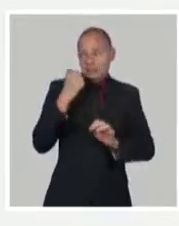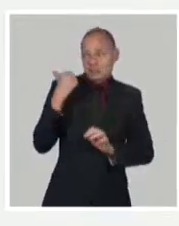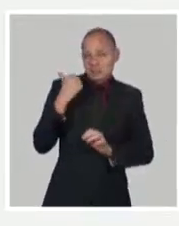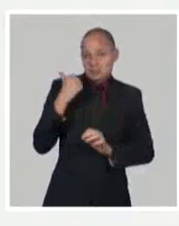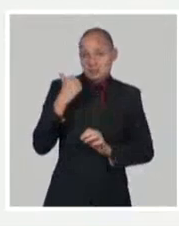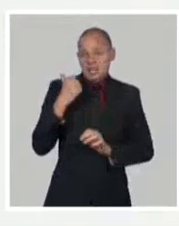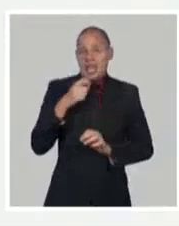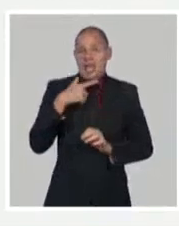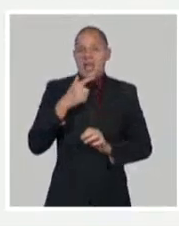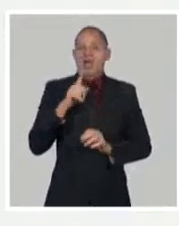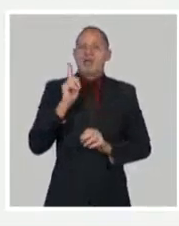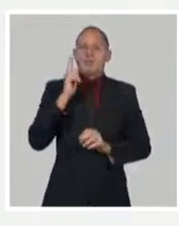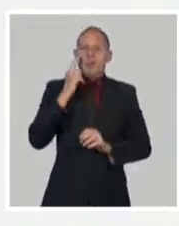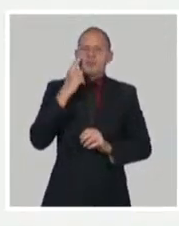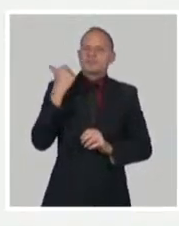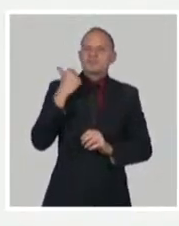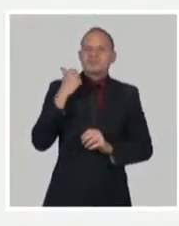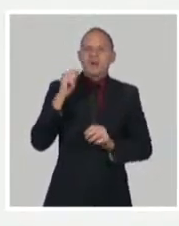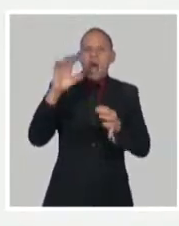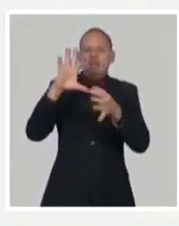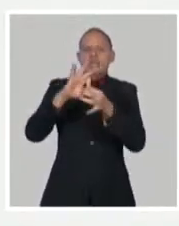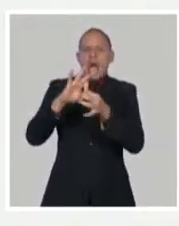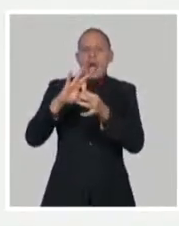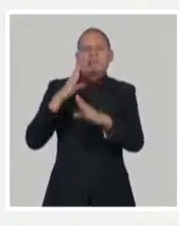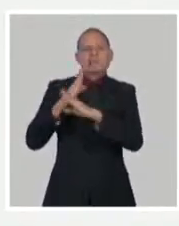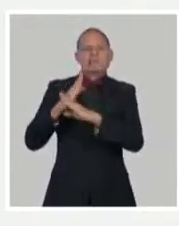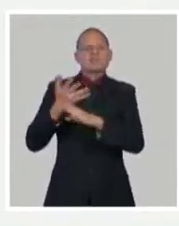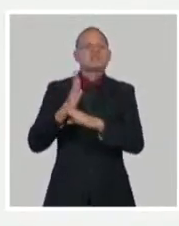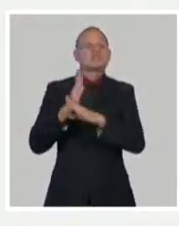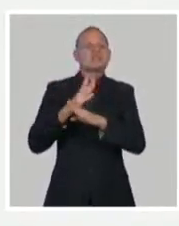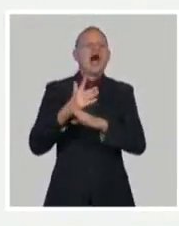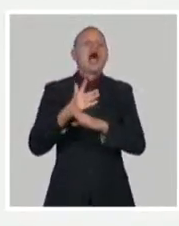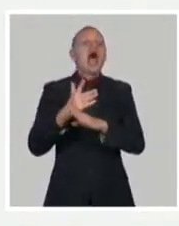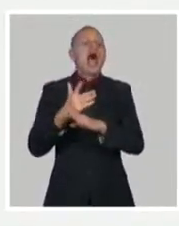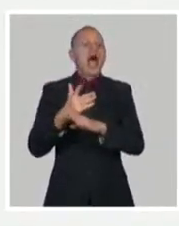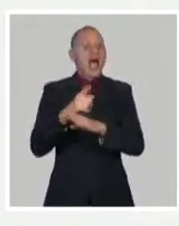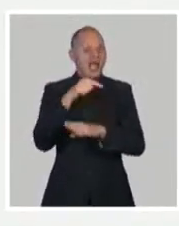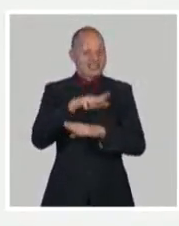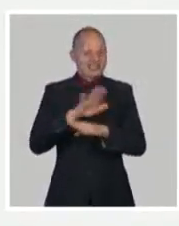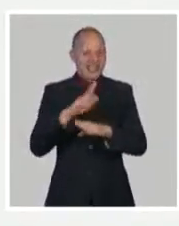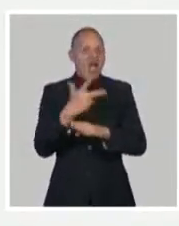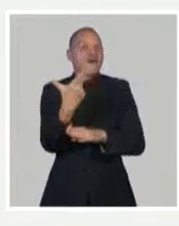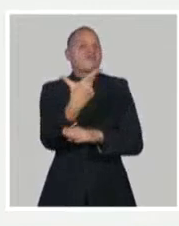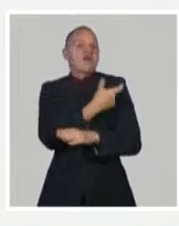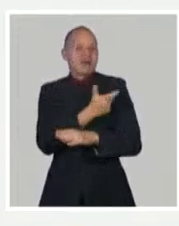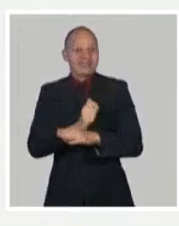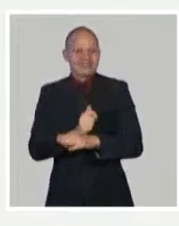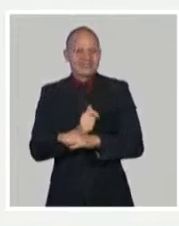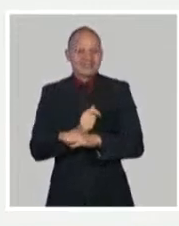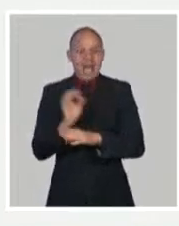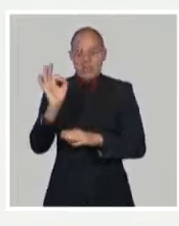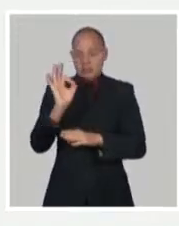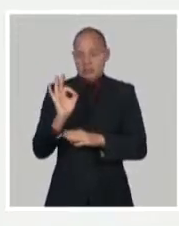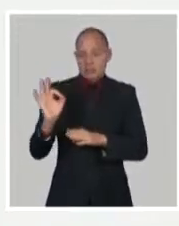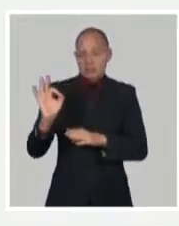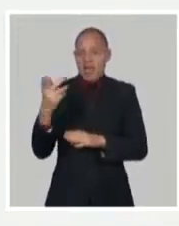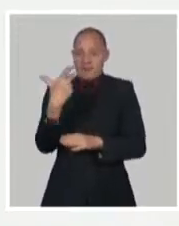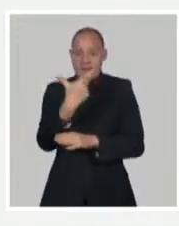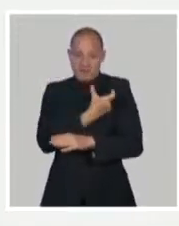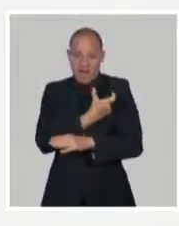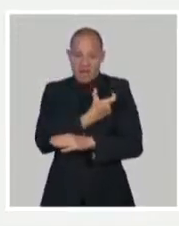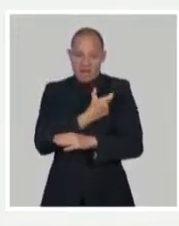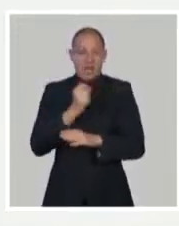que induzcan más anticuerpos, y en la medida en la que esos anticuerpos tengan realmente no solamente más anticuerpos, sino que esos anticuerpos